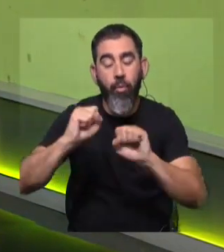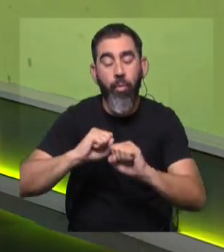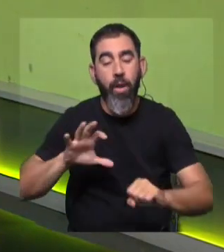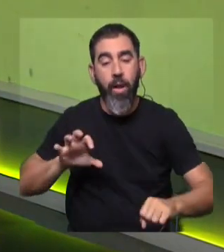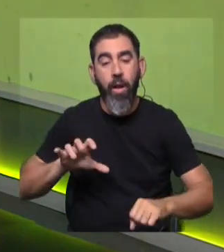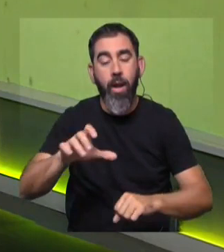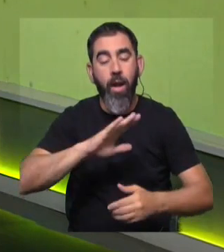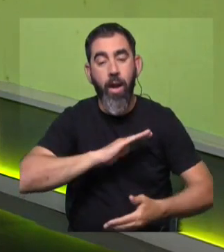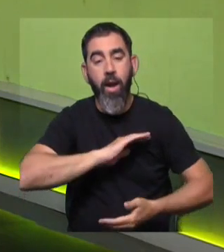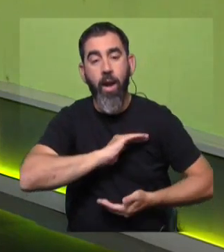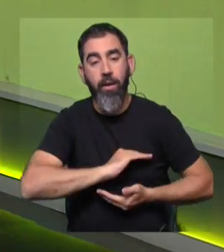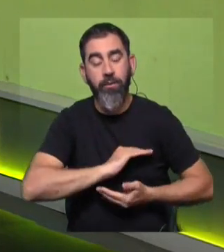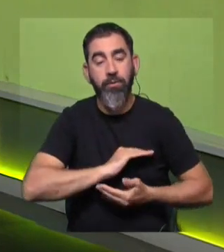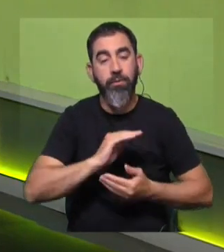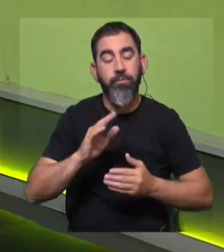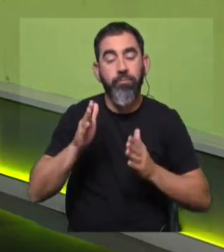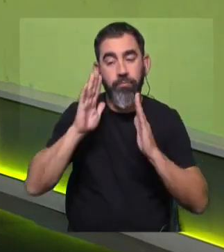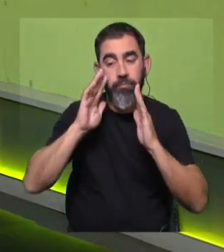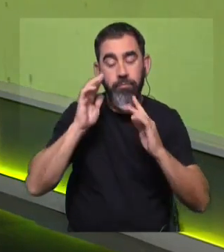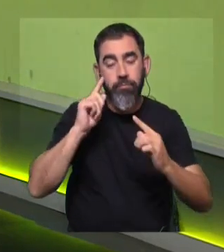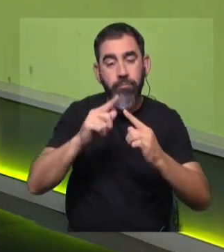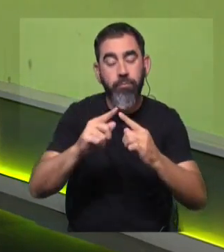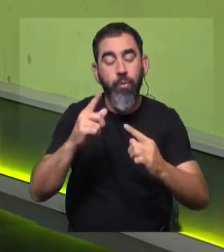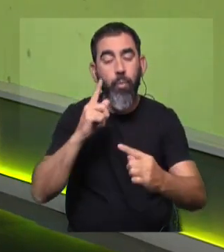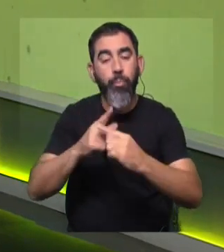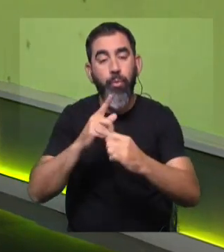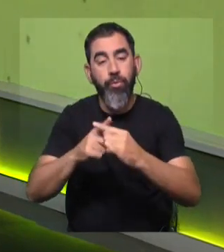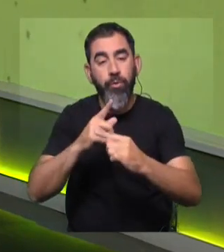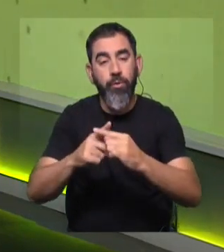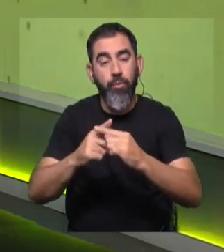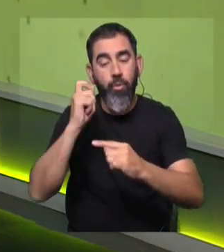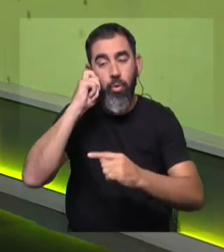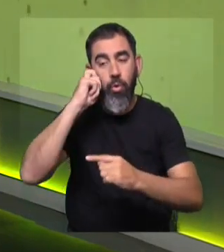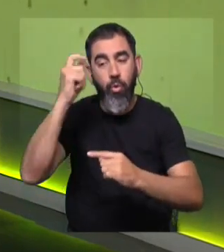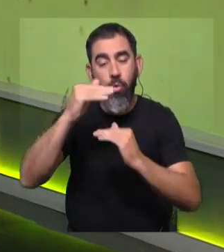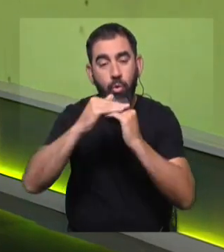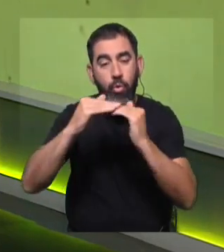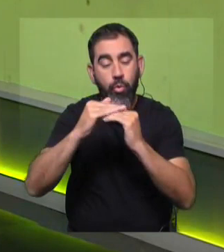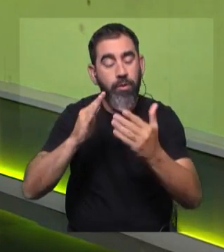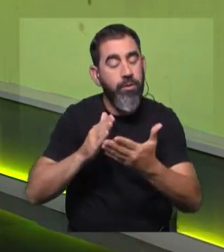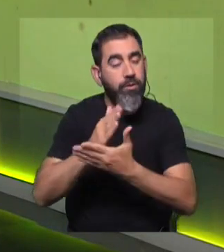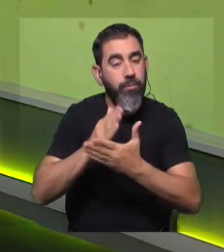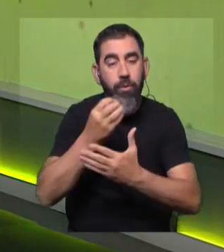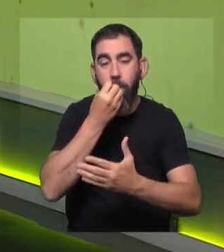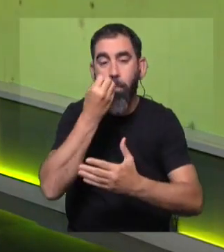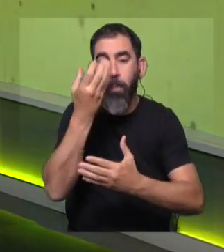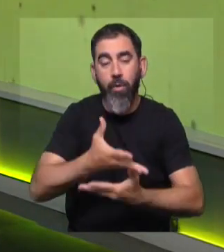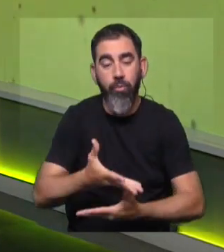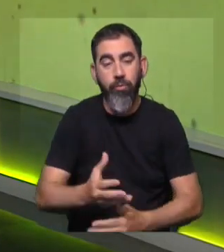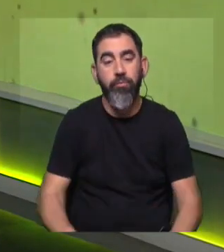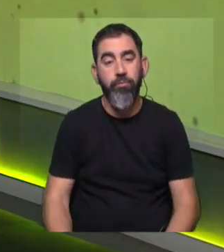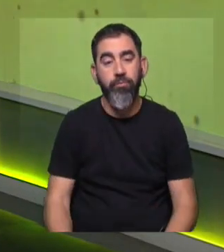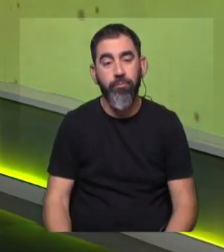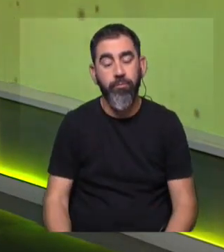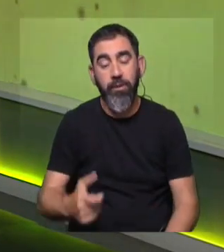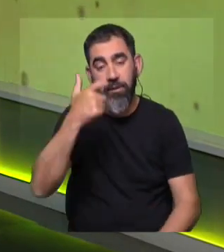mama. Mantener un rumbo positivo, basándonos en el conocimiento, será siempre el mejor camino. Y como